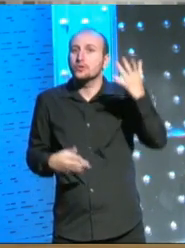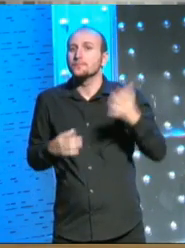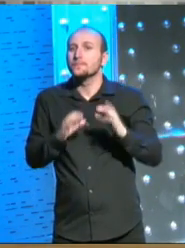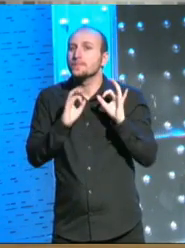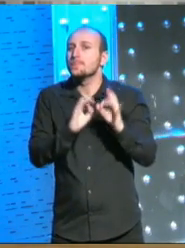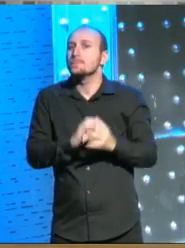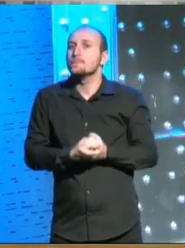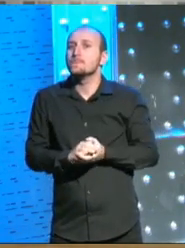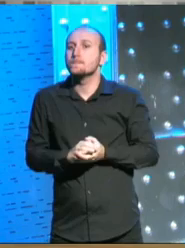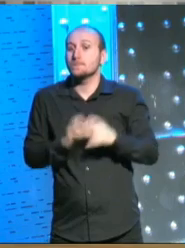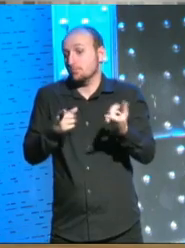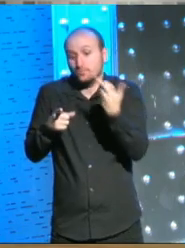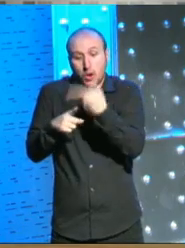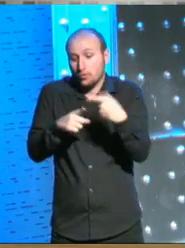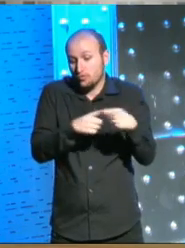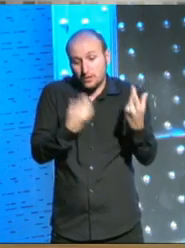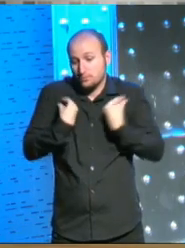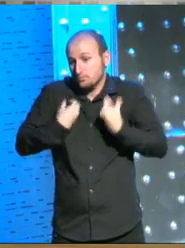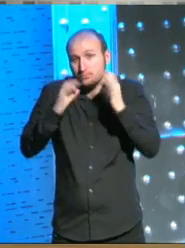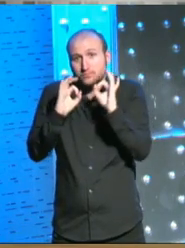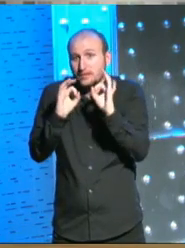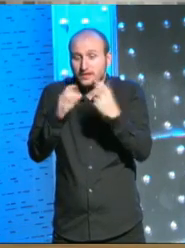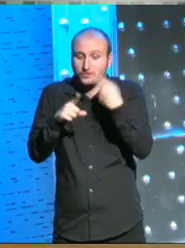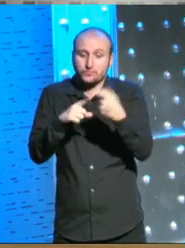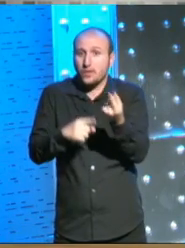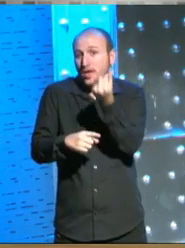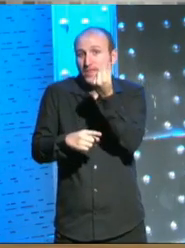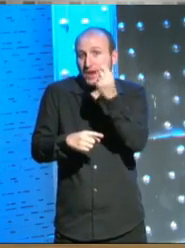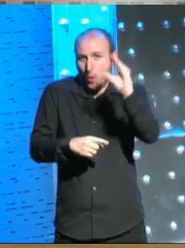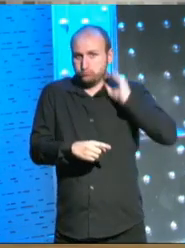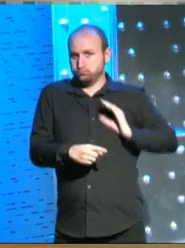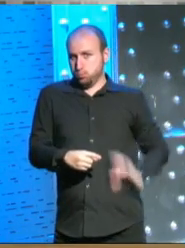Pero en fin, las cosas son como son y Avatar ha ganado mucho dinero.